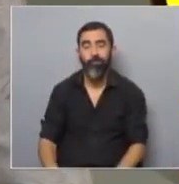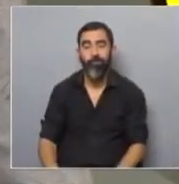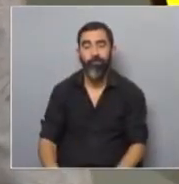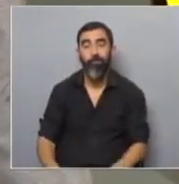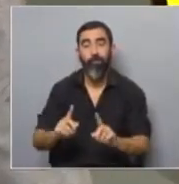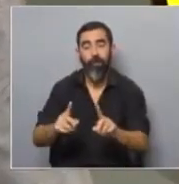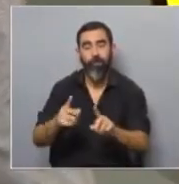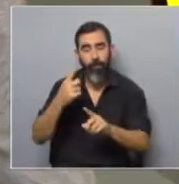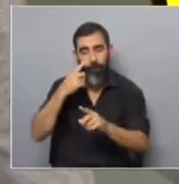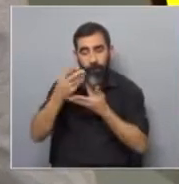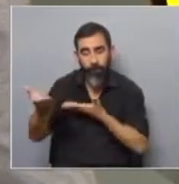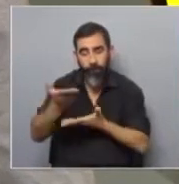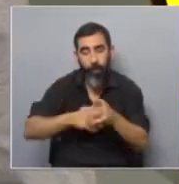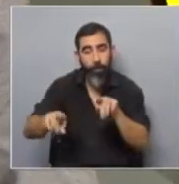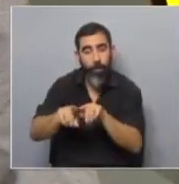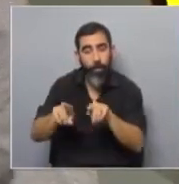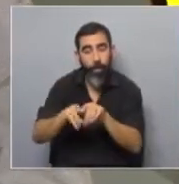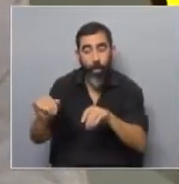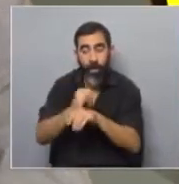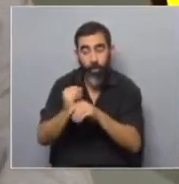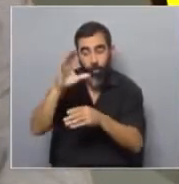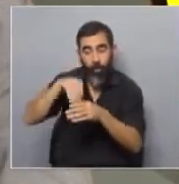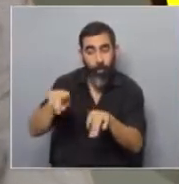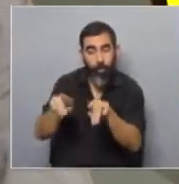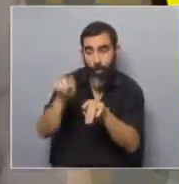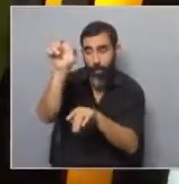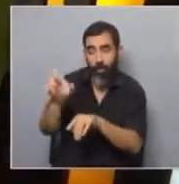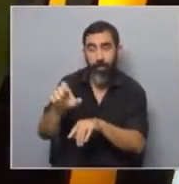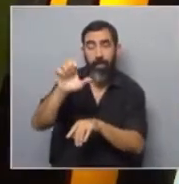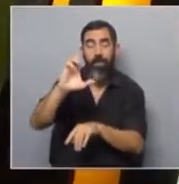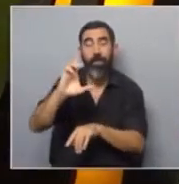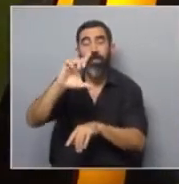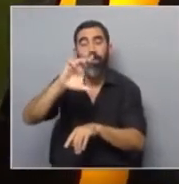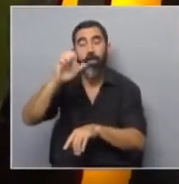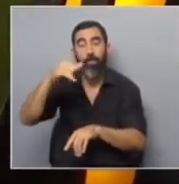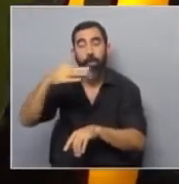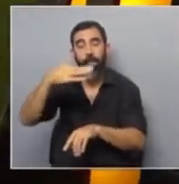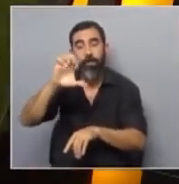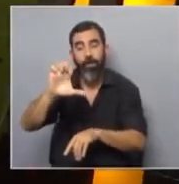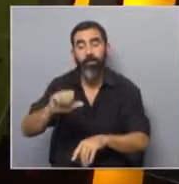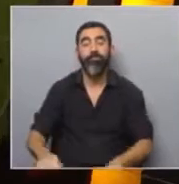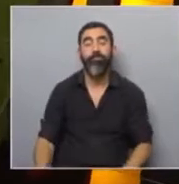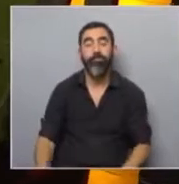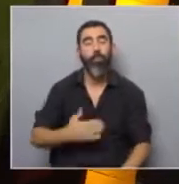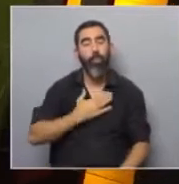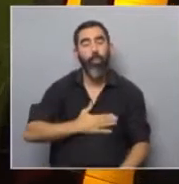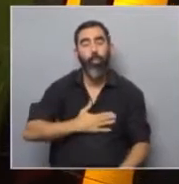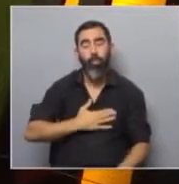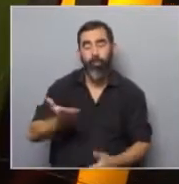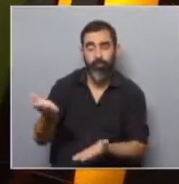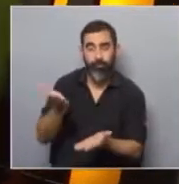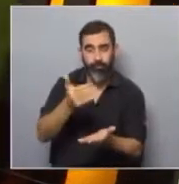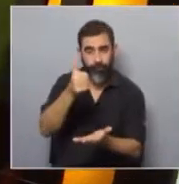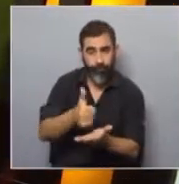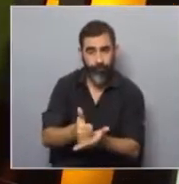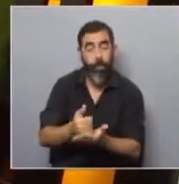además convivió bajo los mismos muros del instituto con el propio Clemente Estable. Bienvenido. Muchas gracias, muchas gracias. Un placer contar con usted en